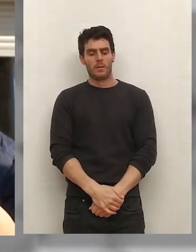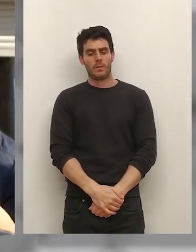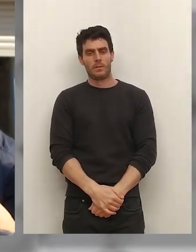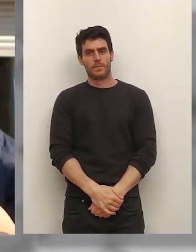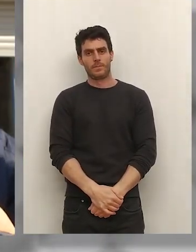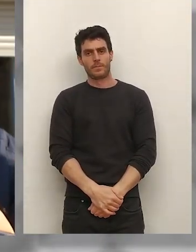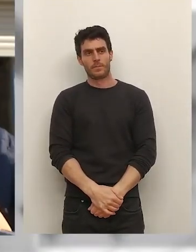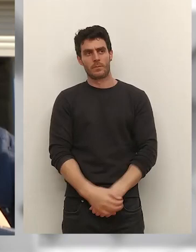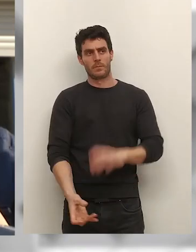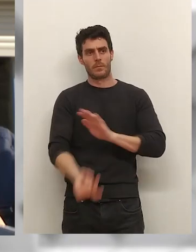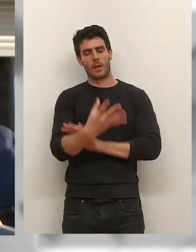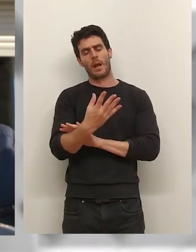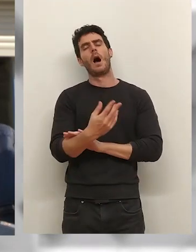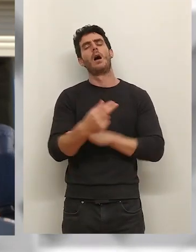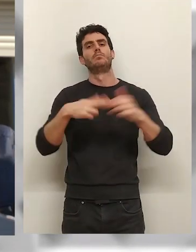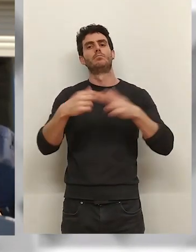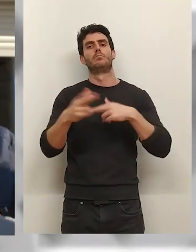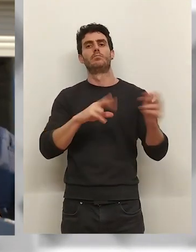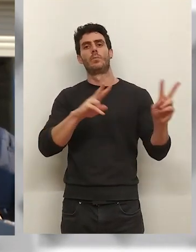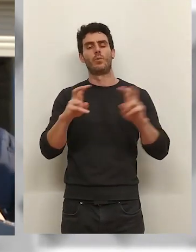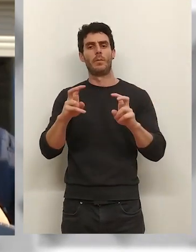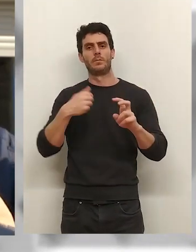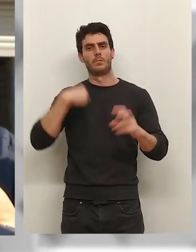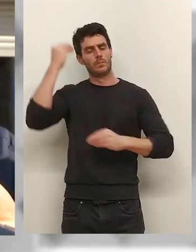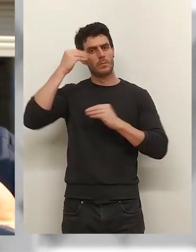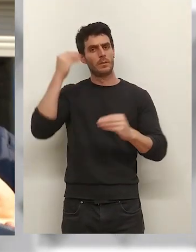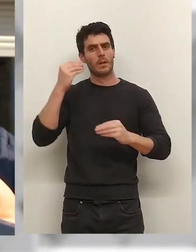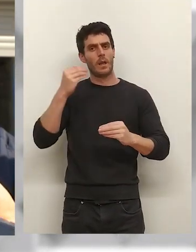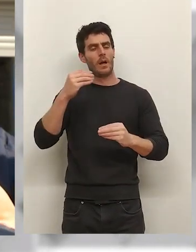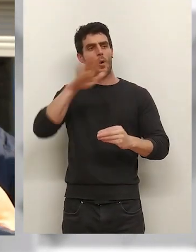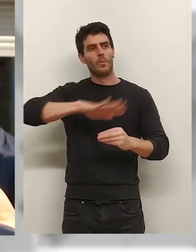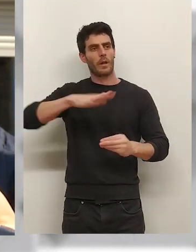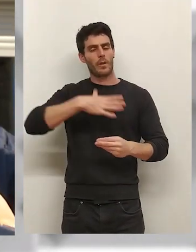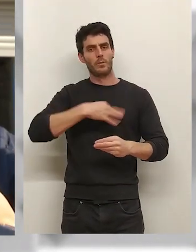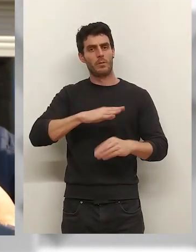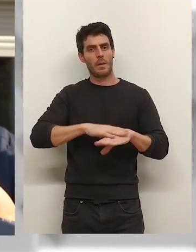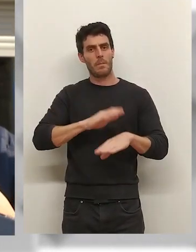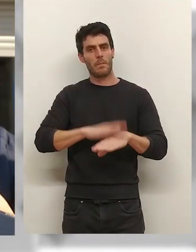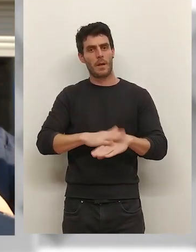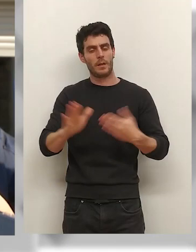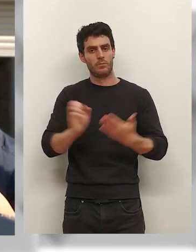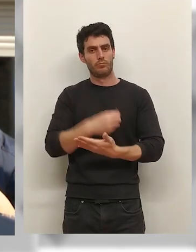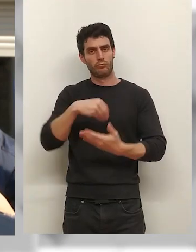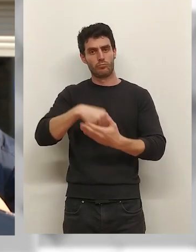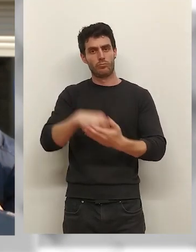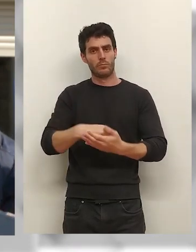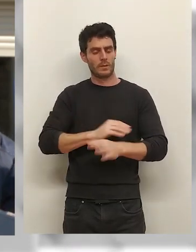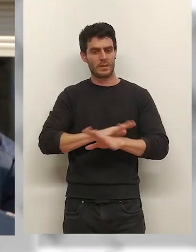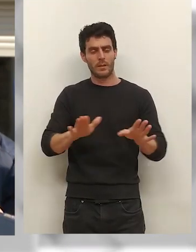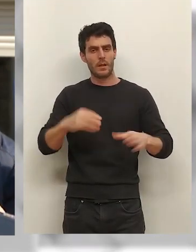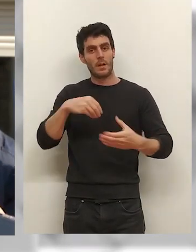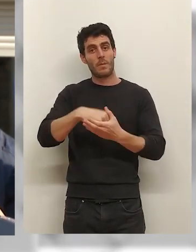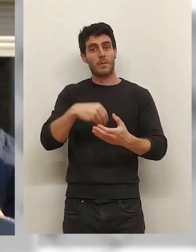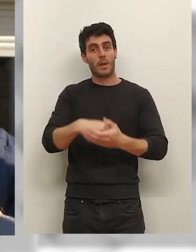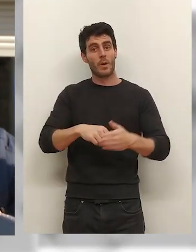Hay que crear alguna infraestructura nueva, ya tenemos diseñada y pensadas las diferentes ubicaciones posibles para favorecer todo el entorno y su